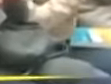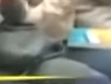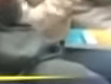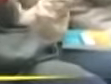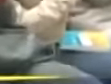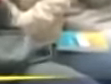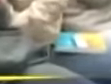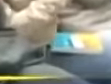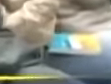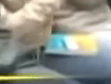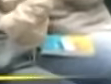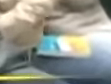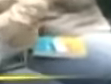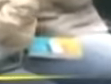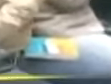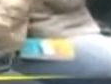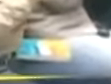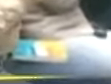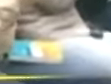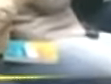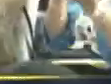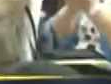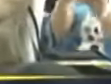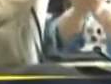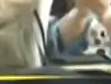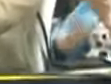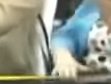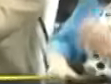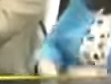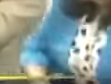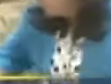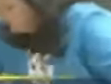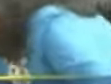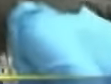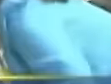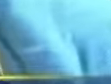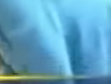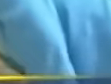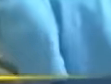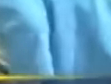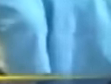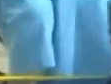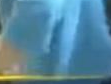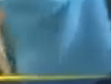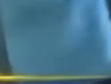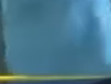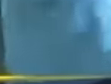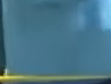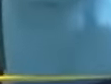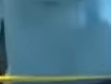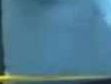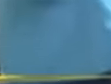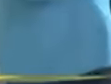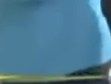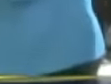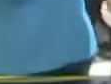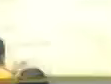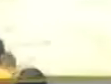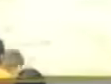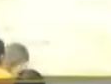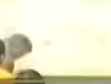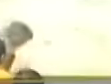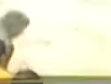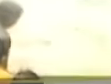porque gracias a esta nueva Asamblea Nacional, nuestro país ha tomado camino, ha tomado rumbo, y Venezuela hoy está en